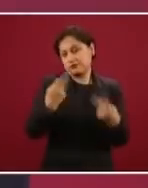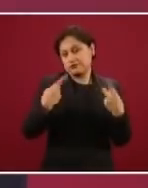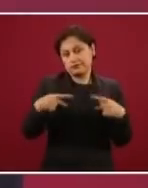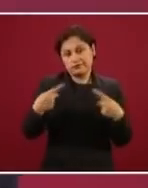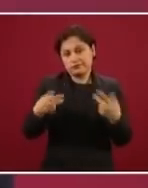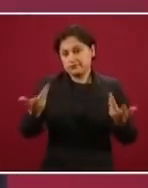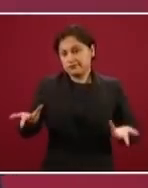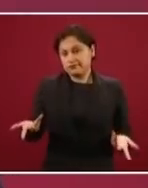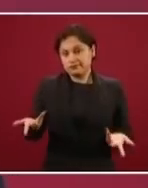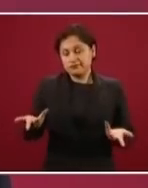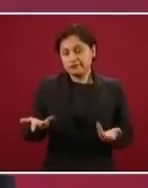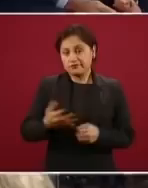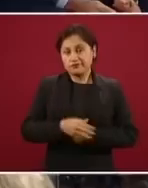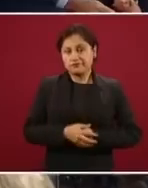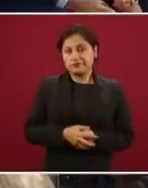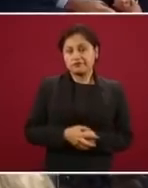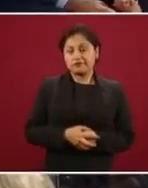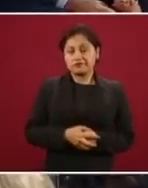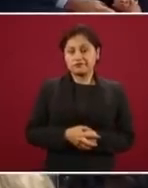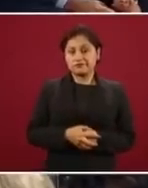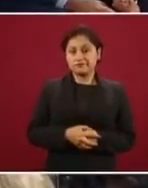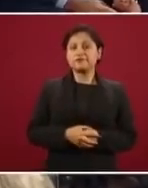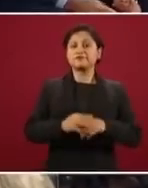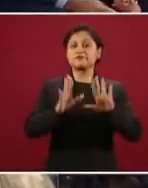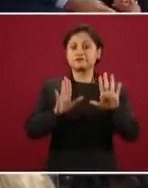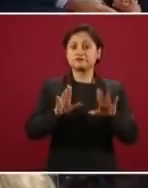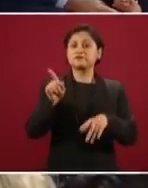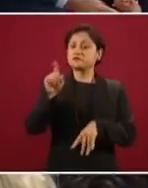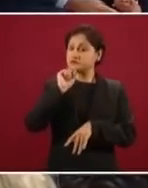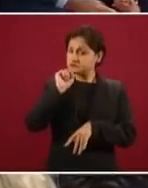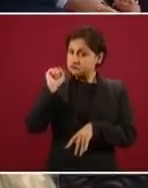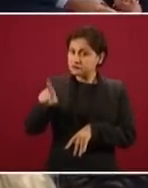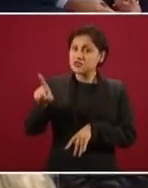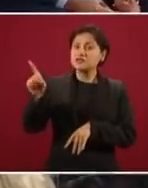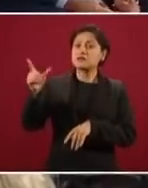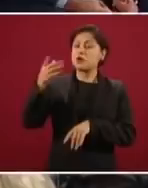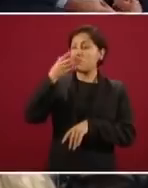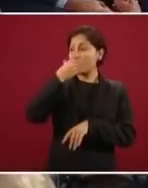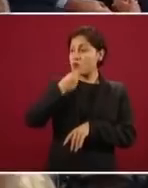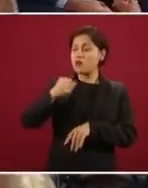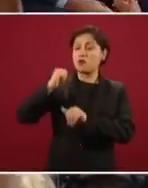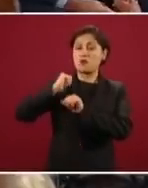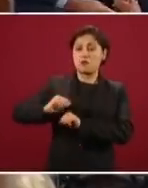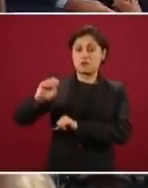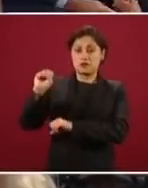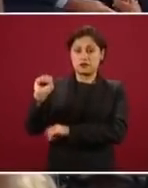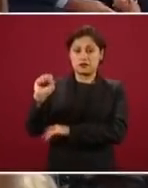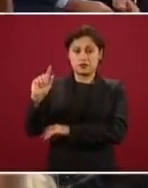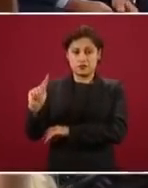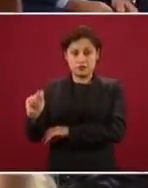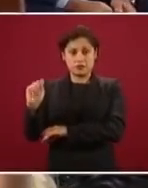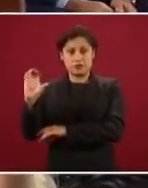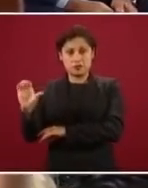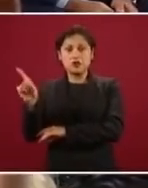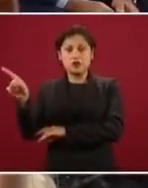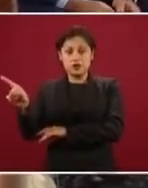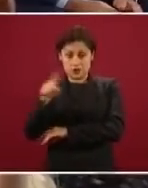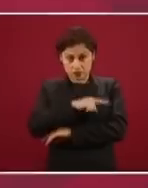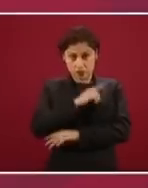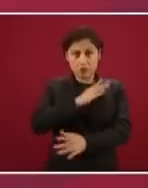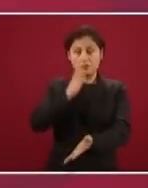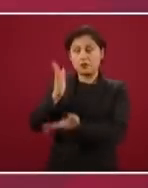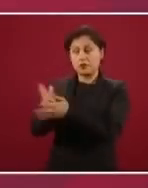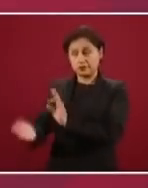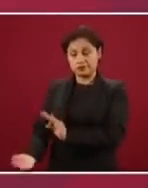este también secretario de comunicaciones que te atienda a ti y no